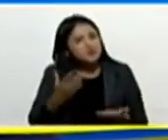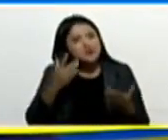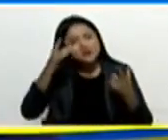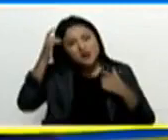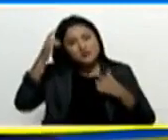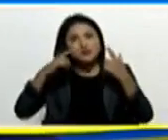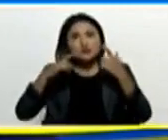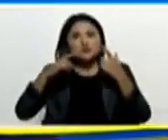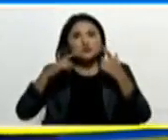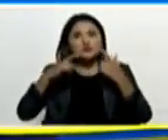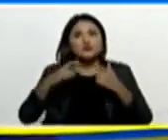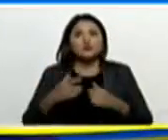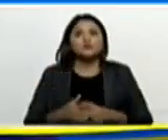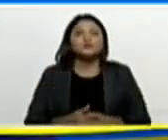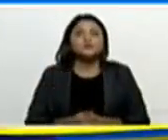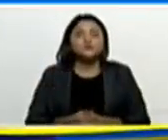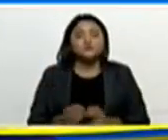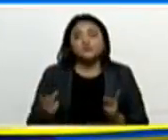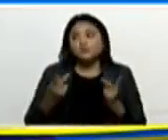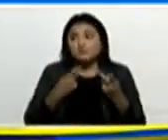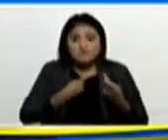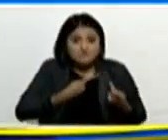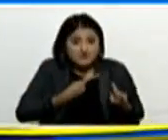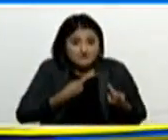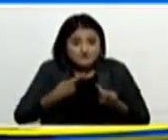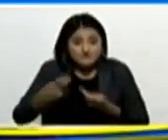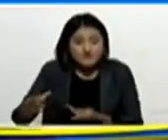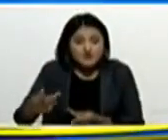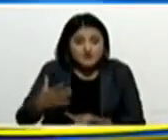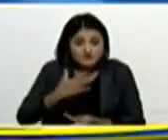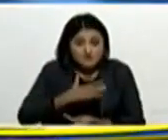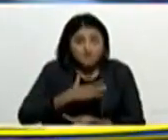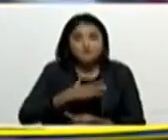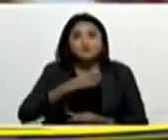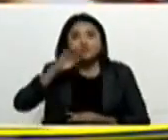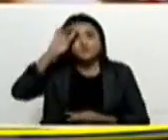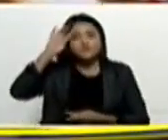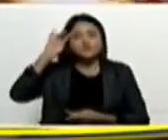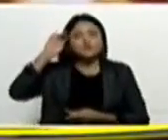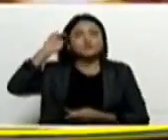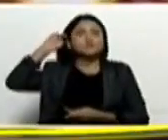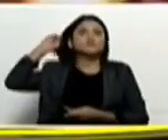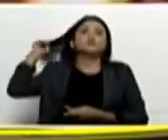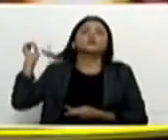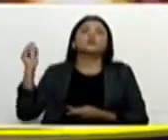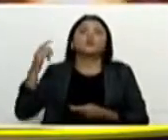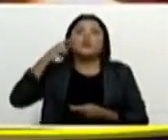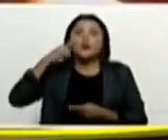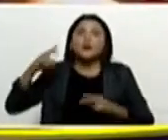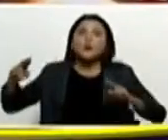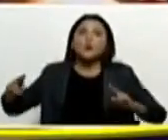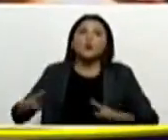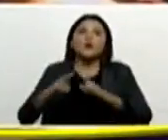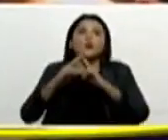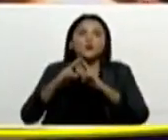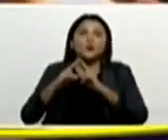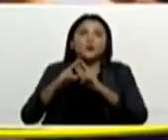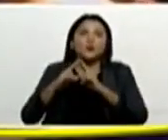Y luego me invita a un encuentro que tenían en